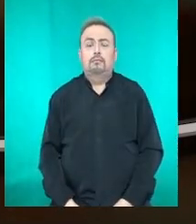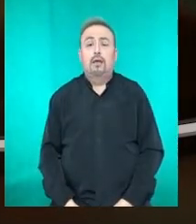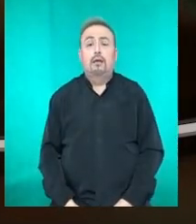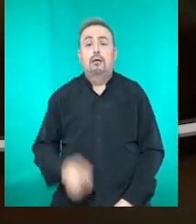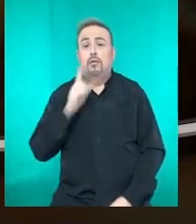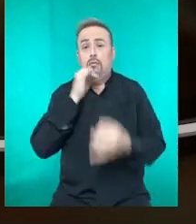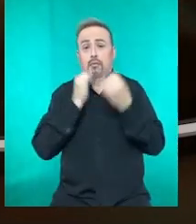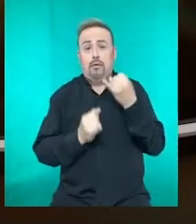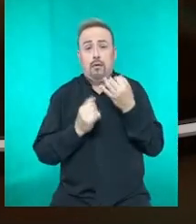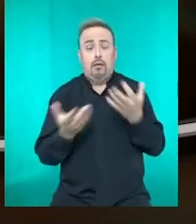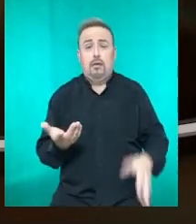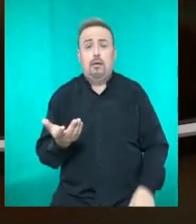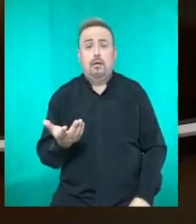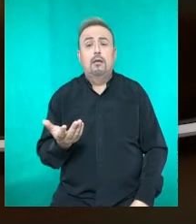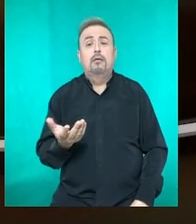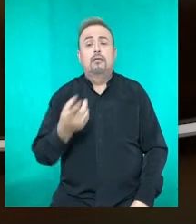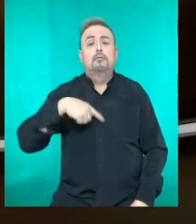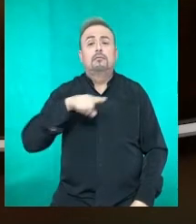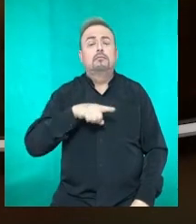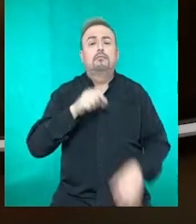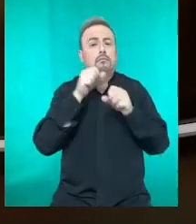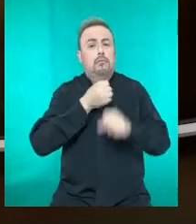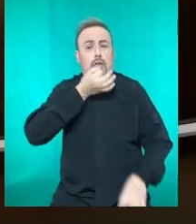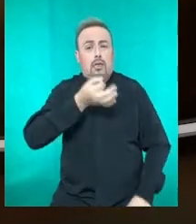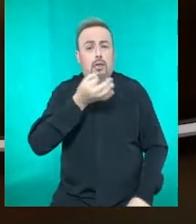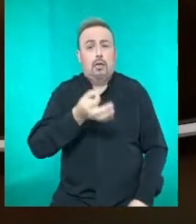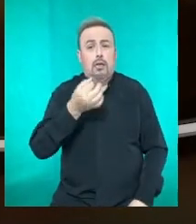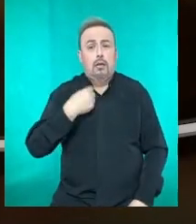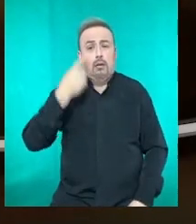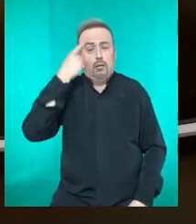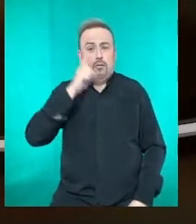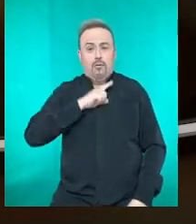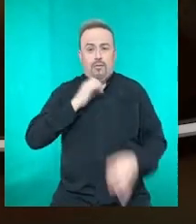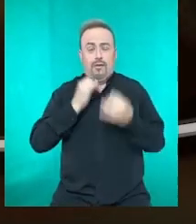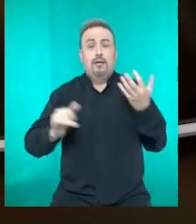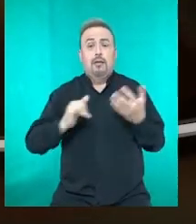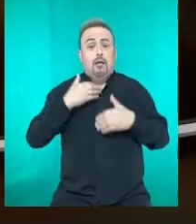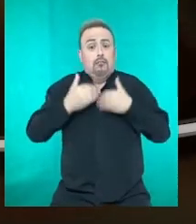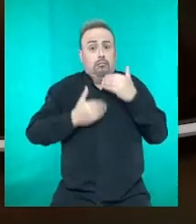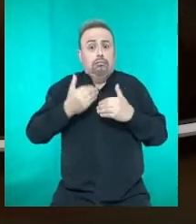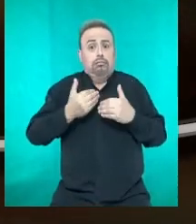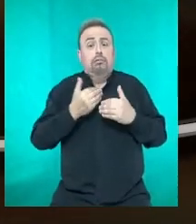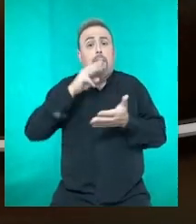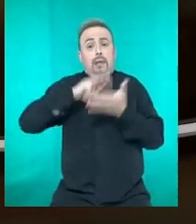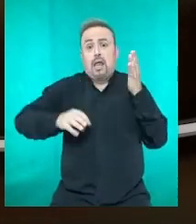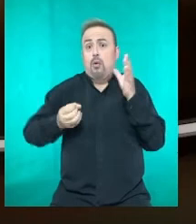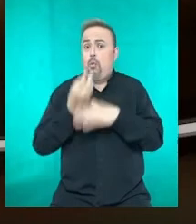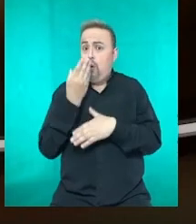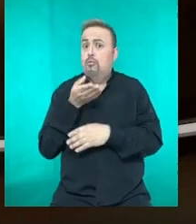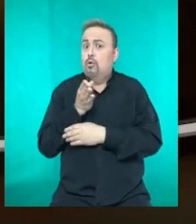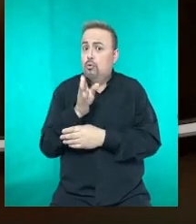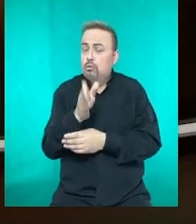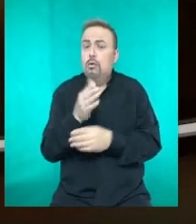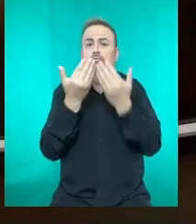Finalmente, en definitiva, ¿qué puedo decir? Como pensamiento final, los avances en nuevos materiales continúan